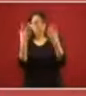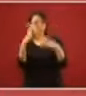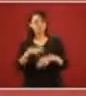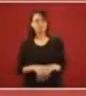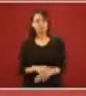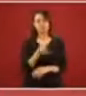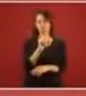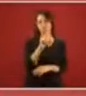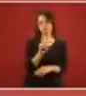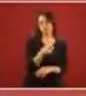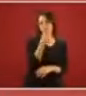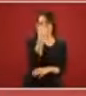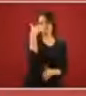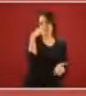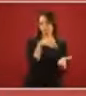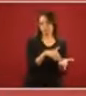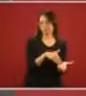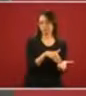36,000 elementos,